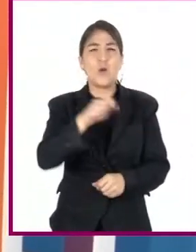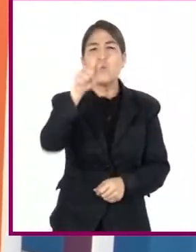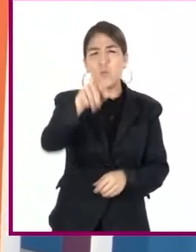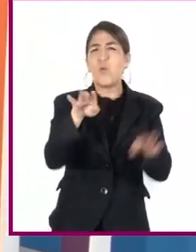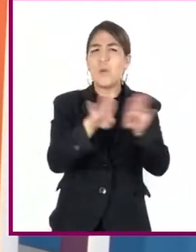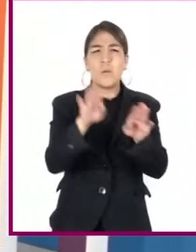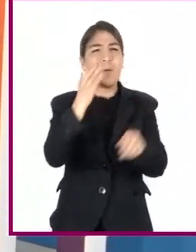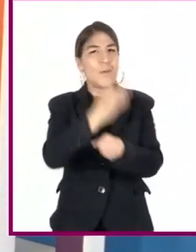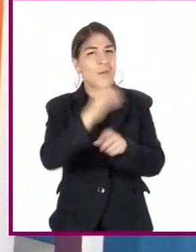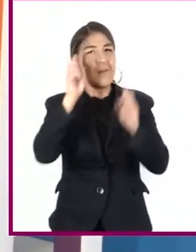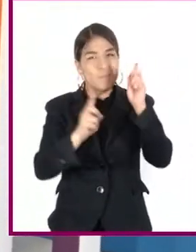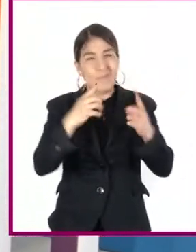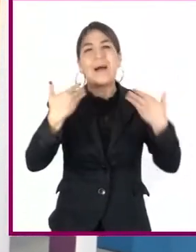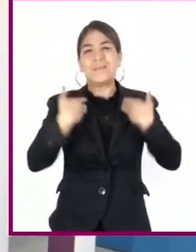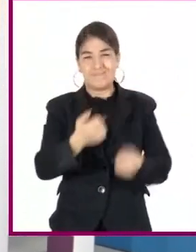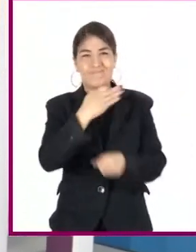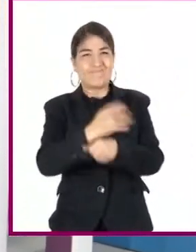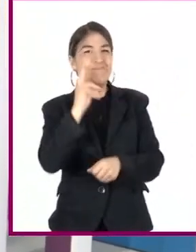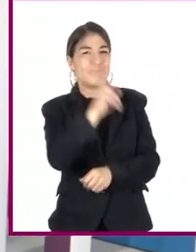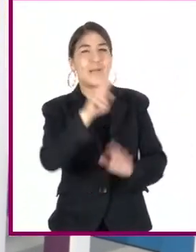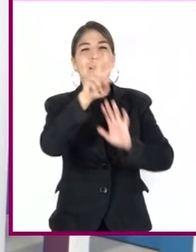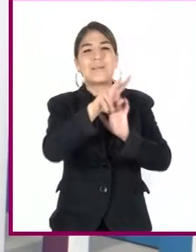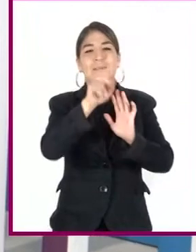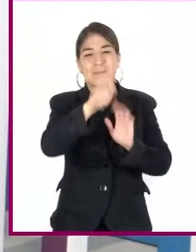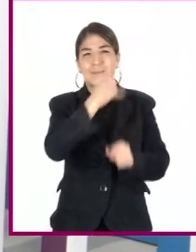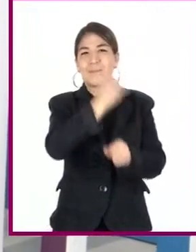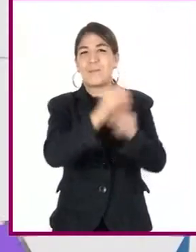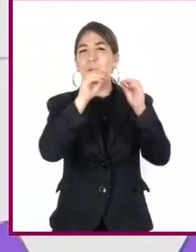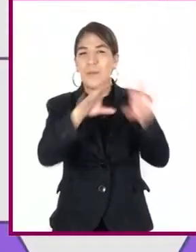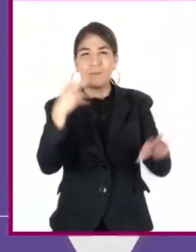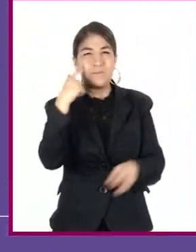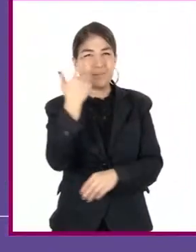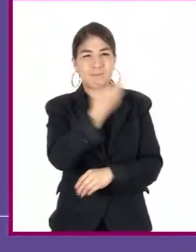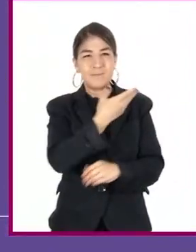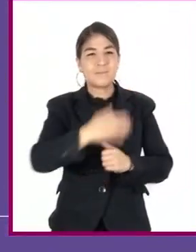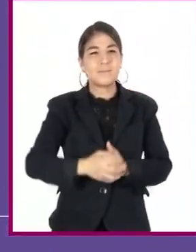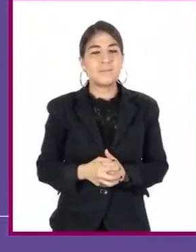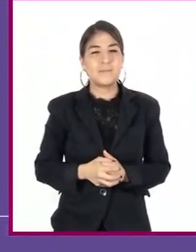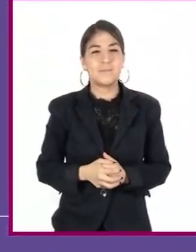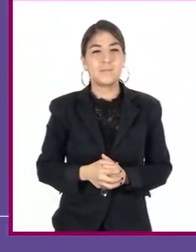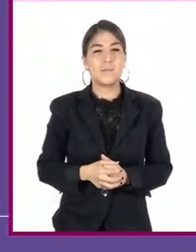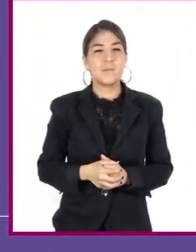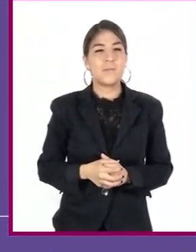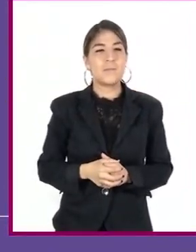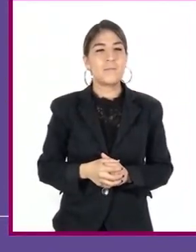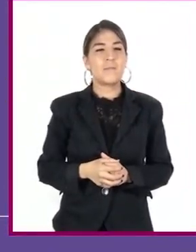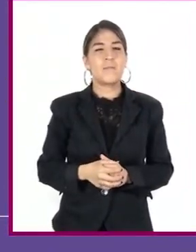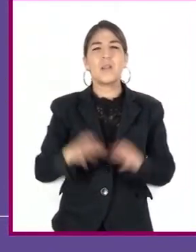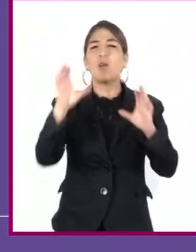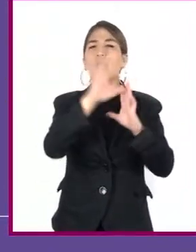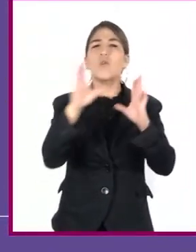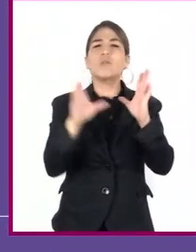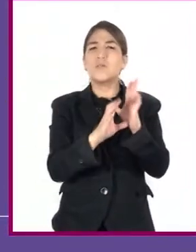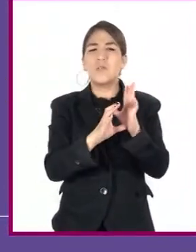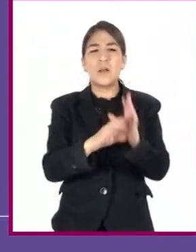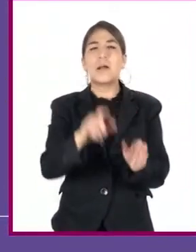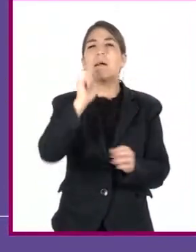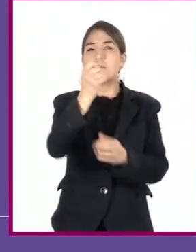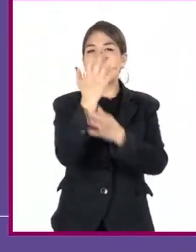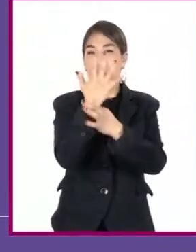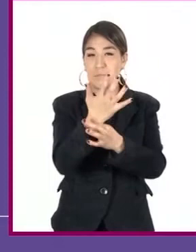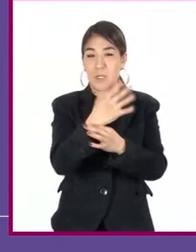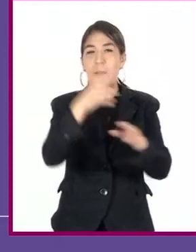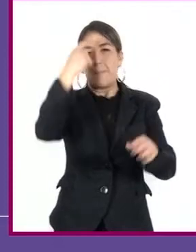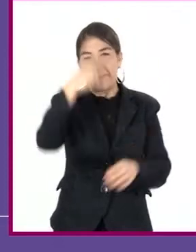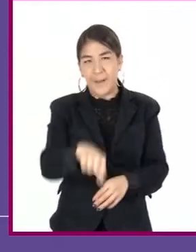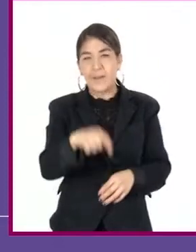invitamos a ver y escuchar la siguiente información. La Constitución es el documento